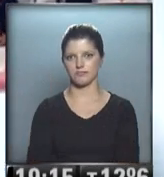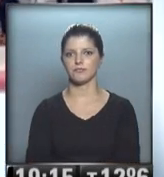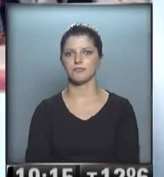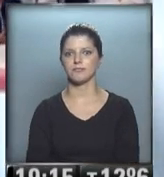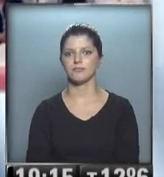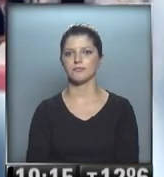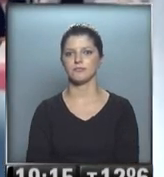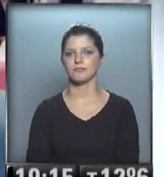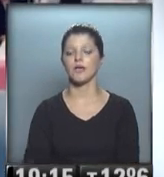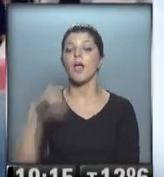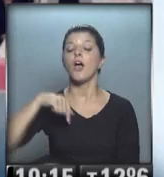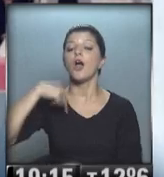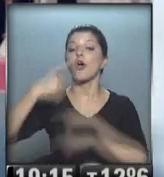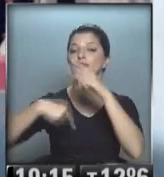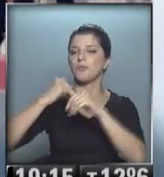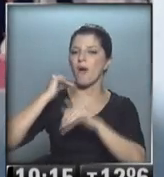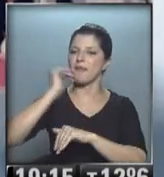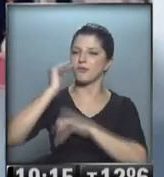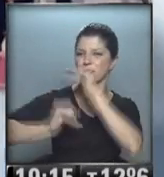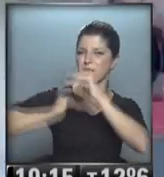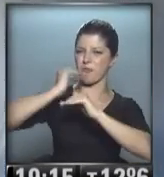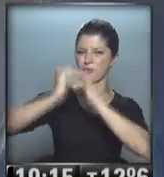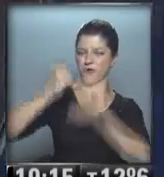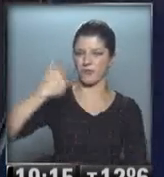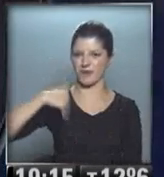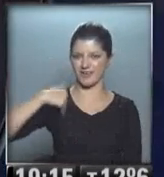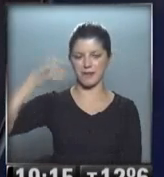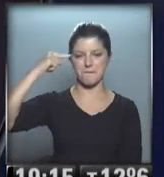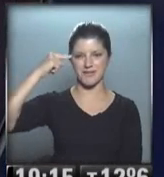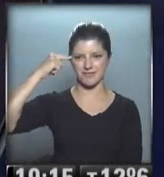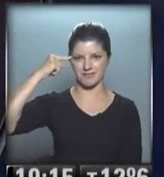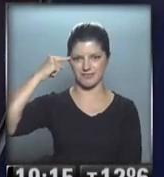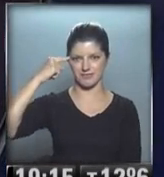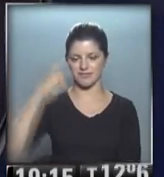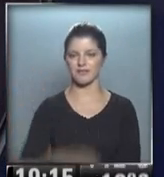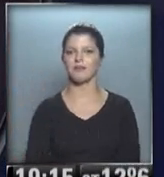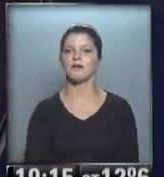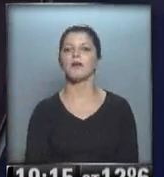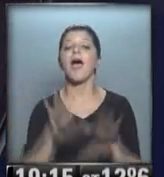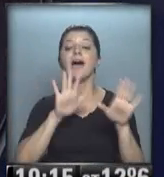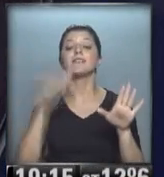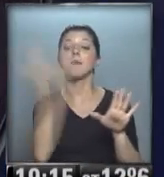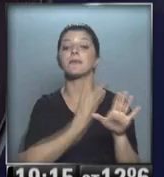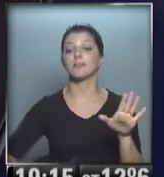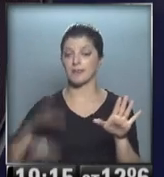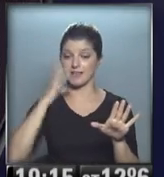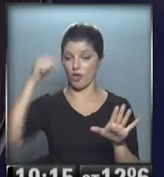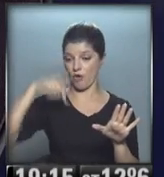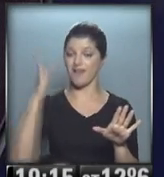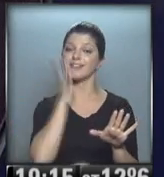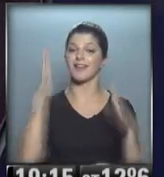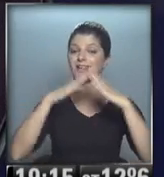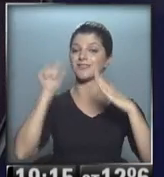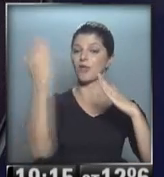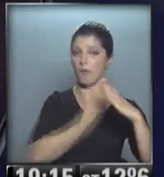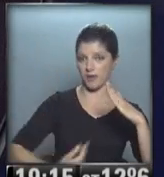Y seguimos hablando de crecimiento y desarrollo de una Argentina que piensa en el presente. Muy bien, la actividad de la Presidenta de la Nación esta tarde en Casa de Gobierno. Hacemos